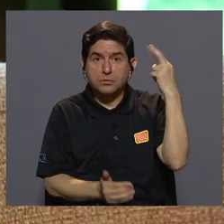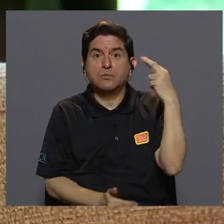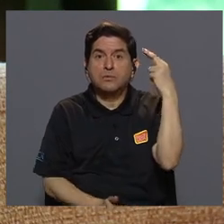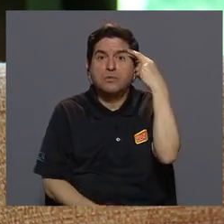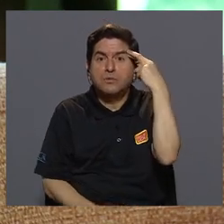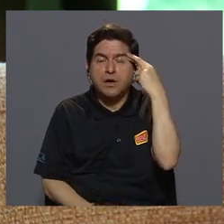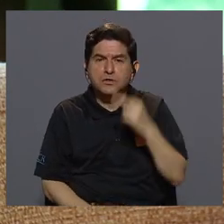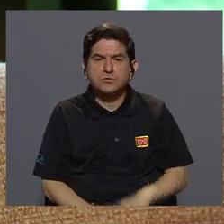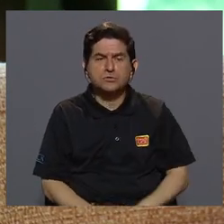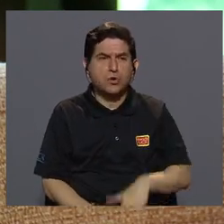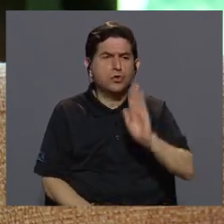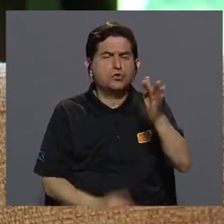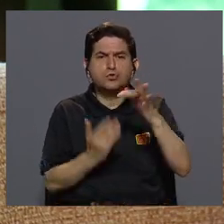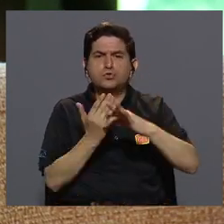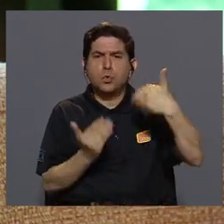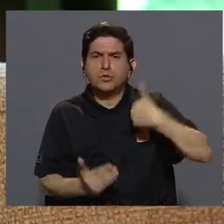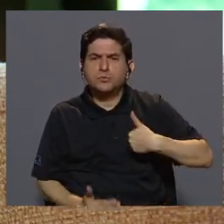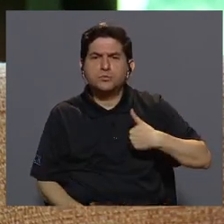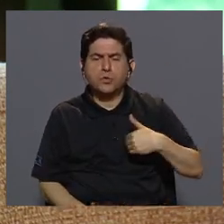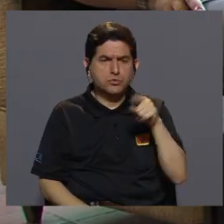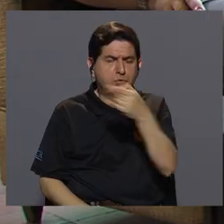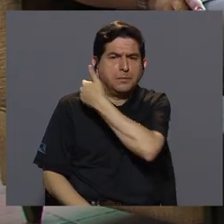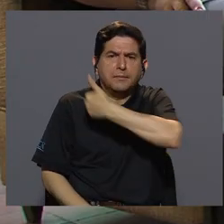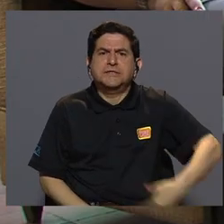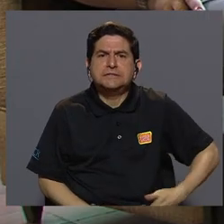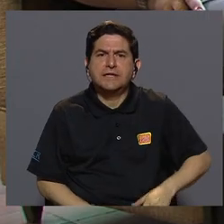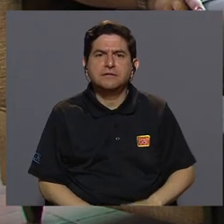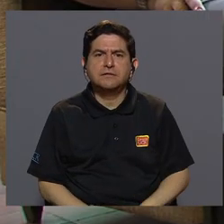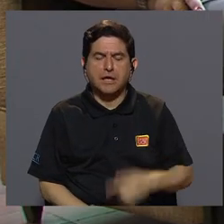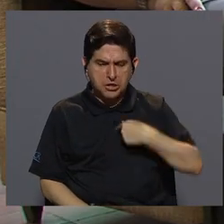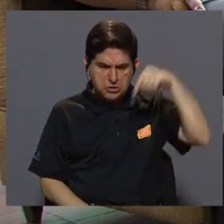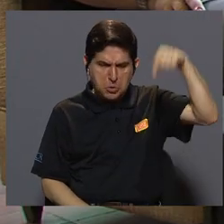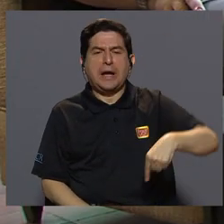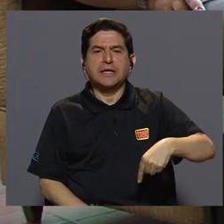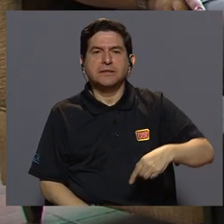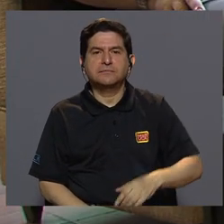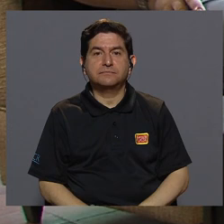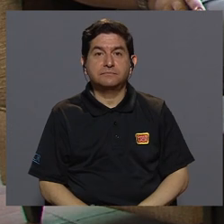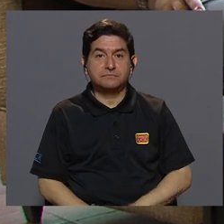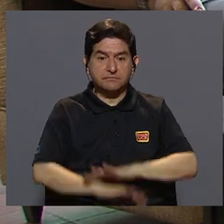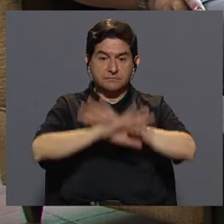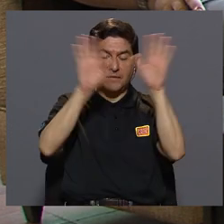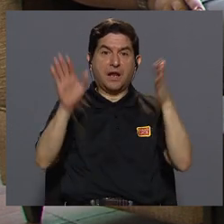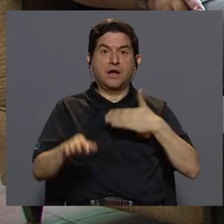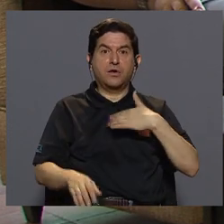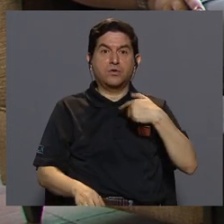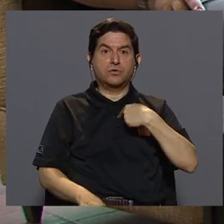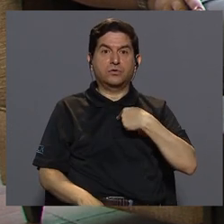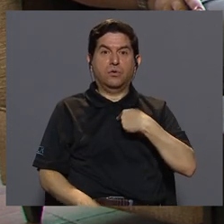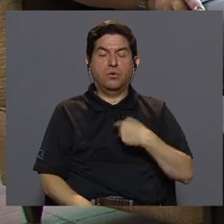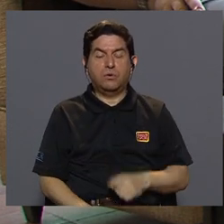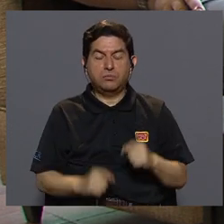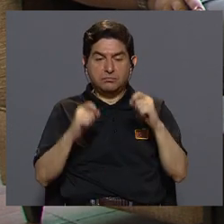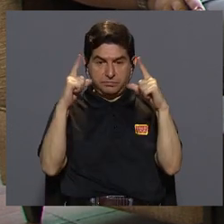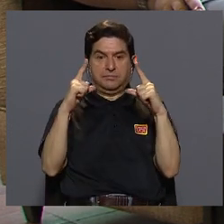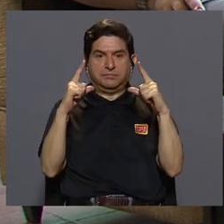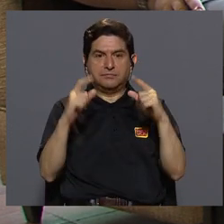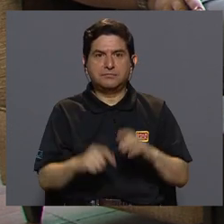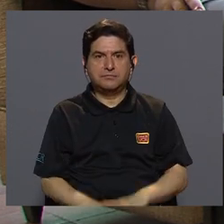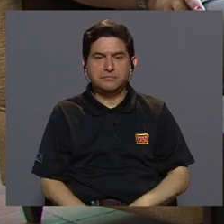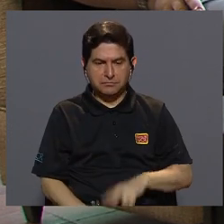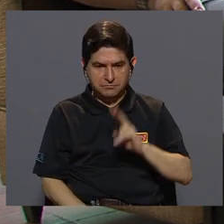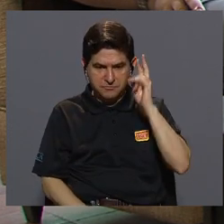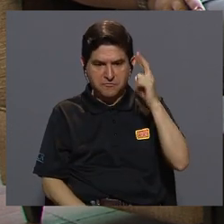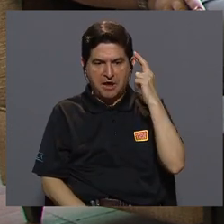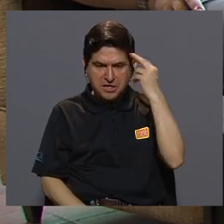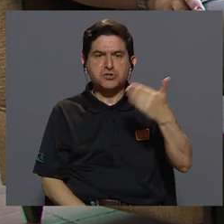que el marido de ella es presidente. Y dice, yo estoy aquí, claro. Eso me hizo levantarme como un resorte, porque yo